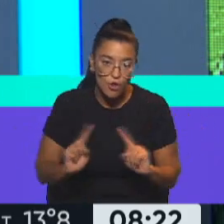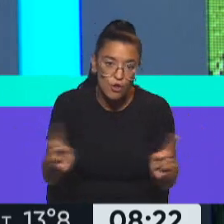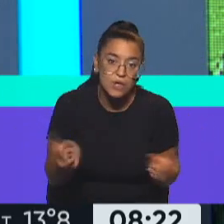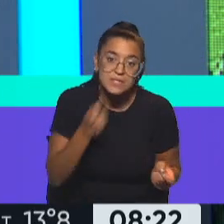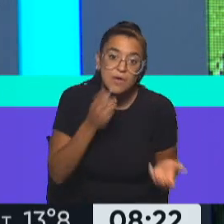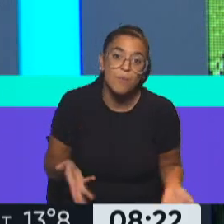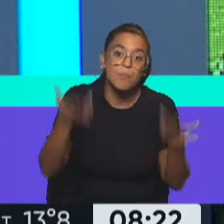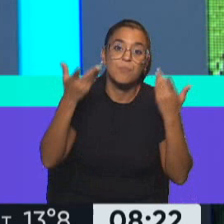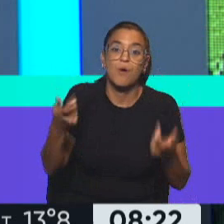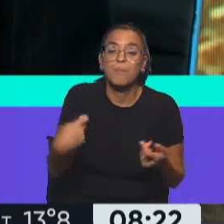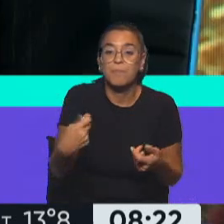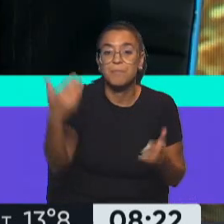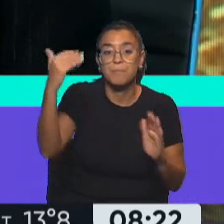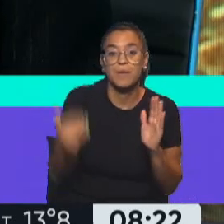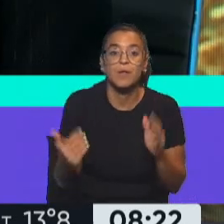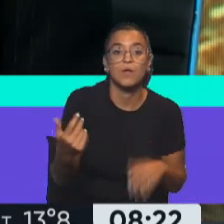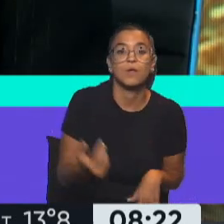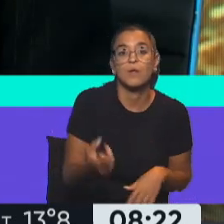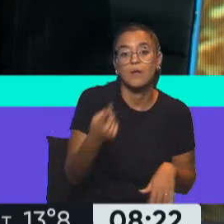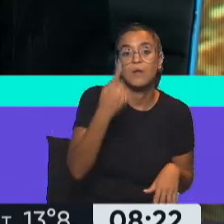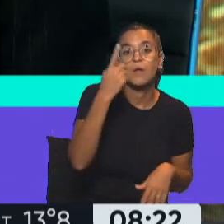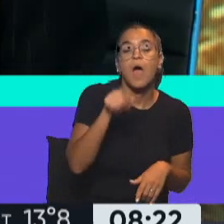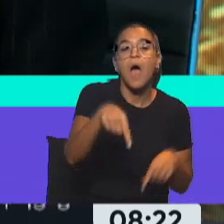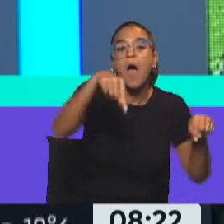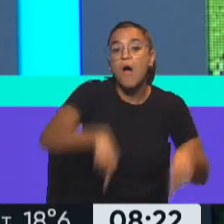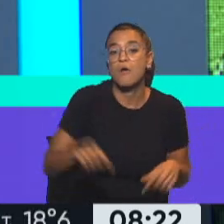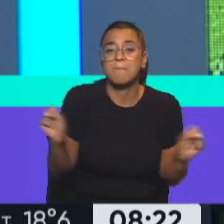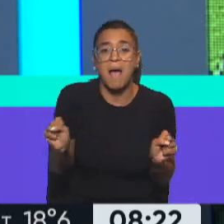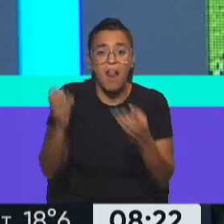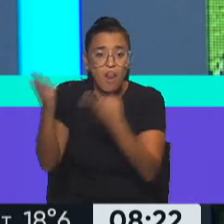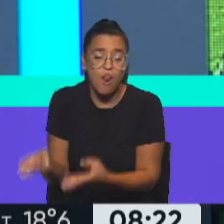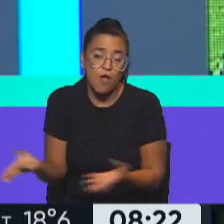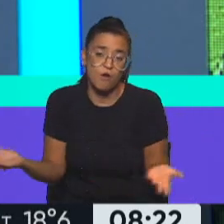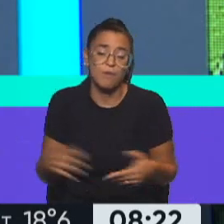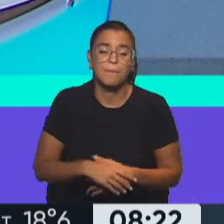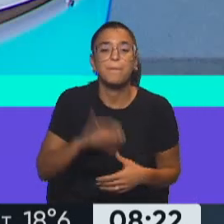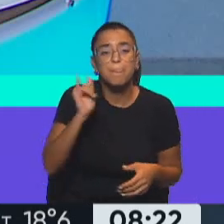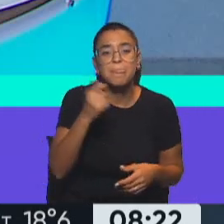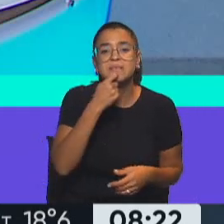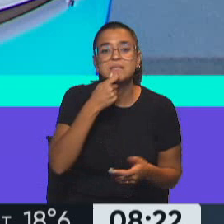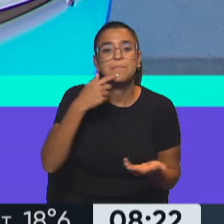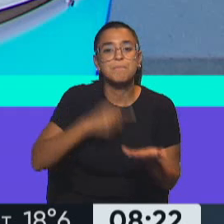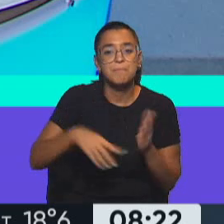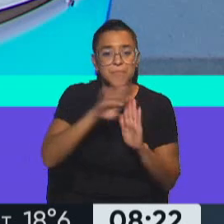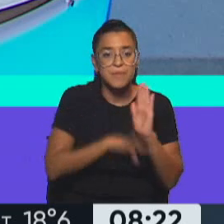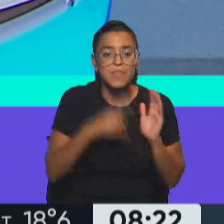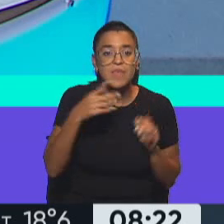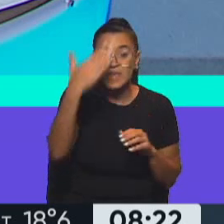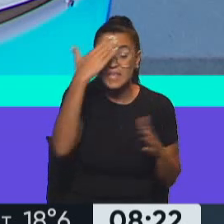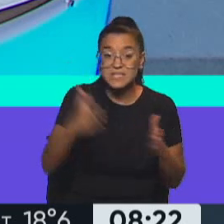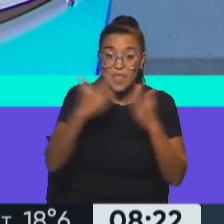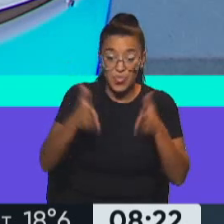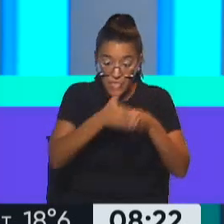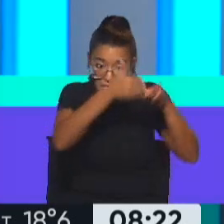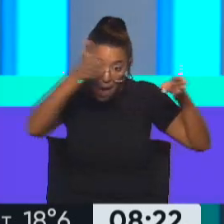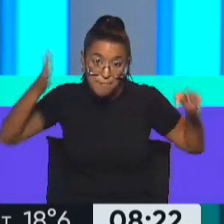vos aumentás te baja el consumo. Pasaste de 1 kilo y 2 pancitos a ser el malo de la película. Claro, tal cual. Así que... Pero, o sea, si hay medidas, les dijeron 15 días, o sea,